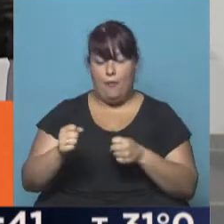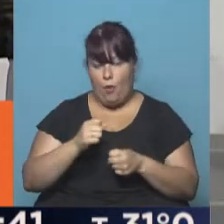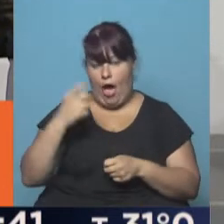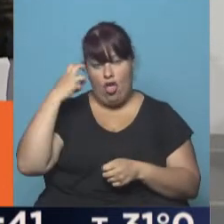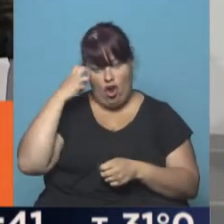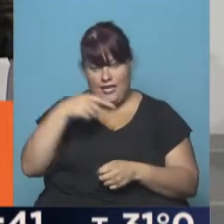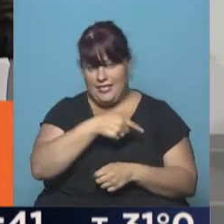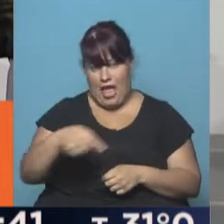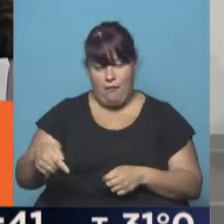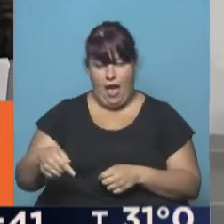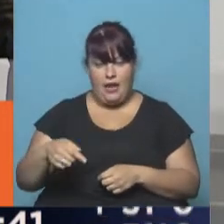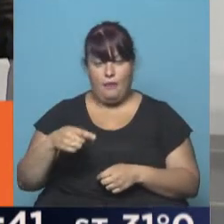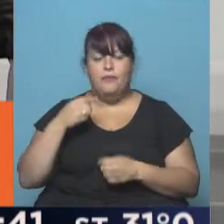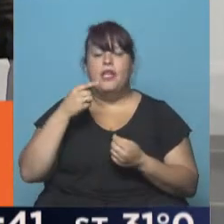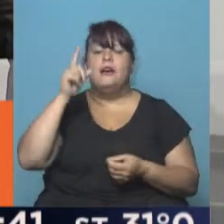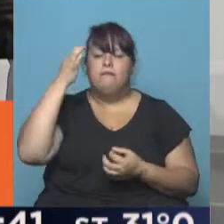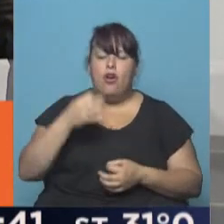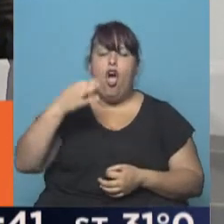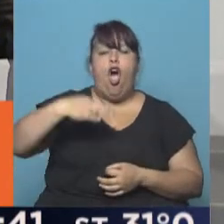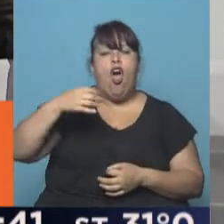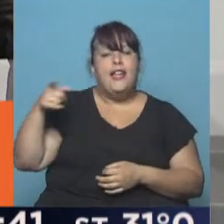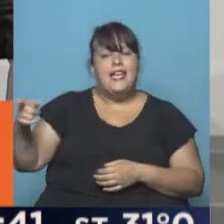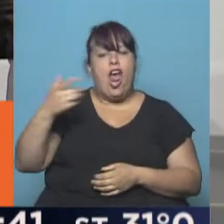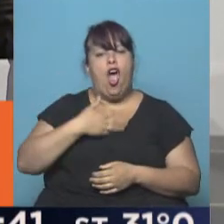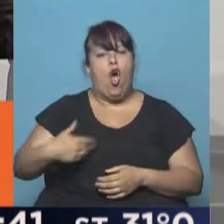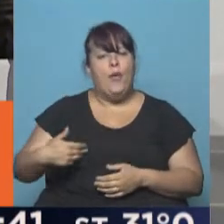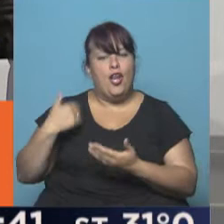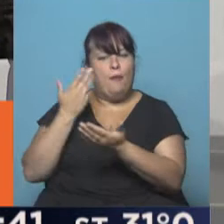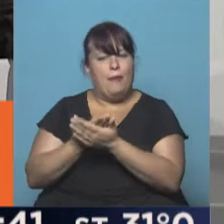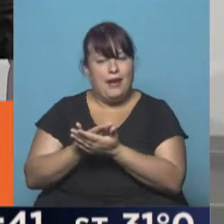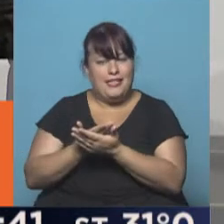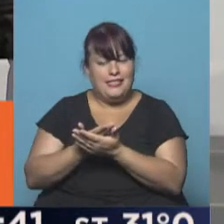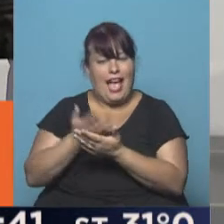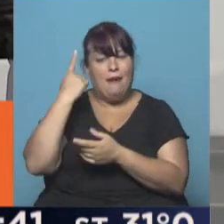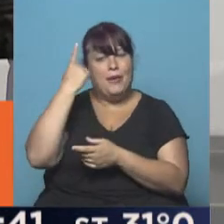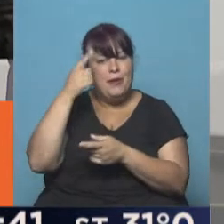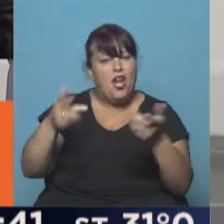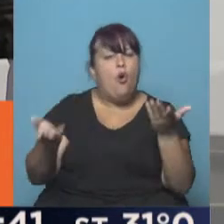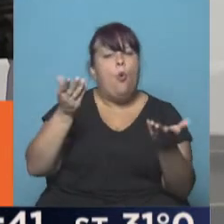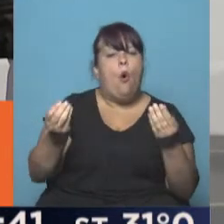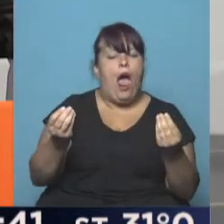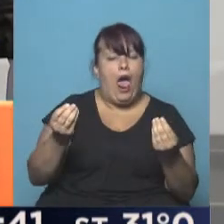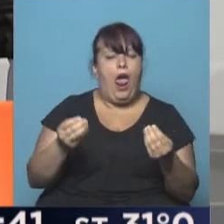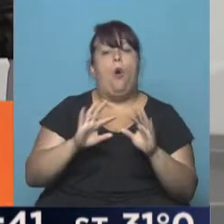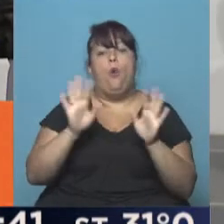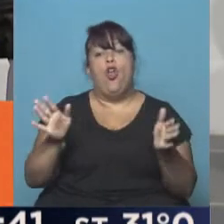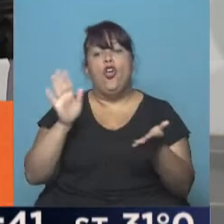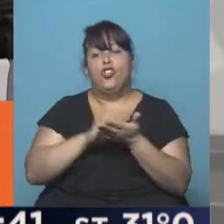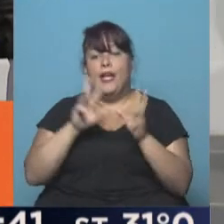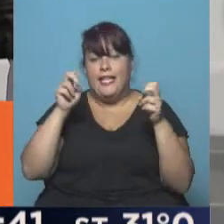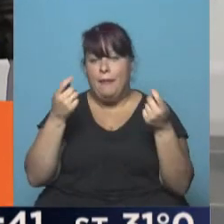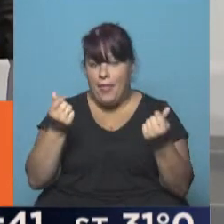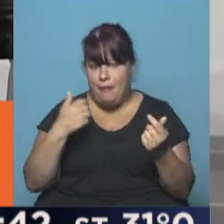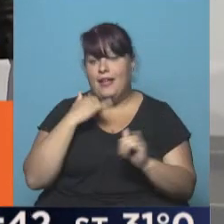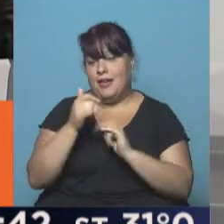el Congreso esta semana, del que originariamente mandó el gobierno para ser tratado. Bueno, desde el punto de vista fiscal, como